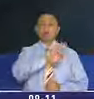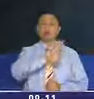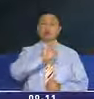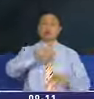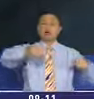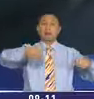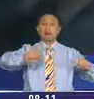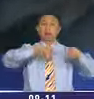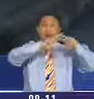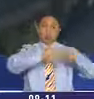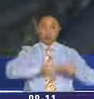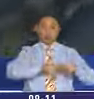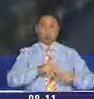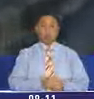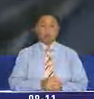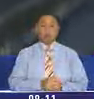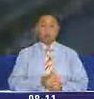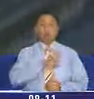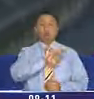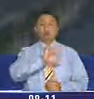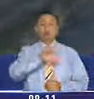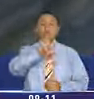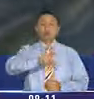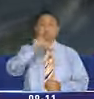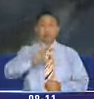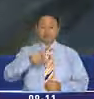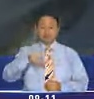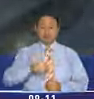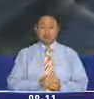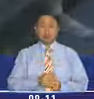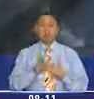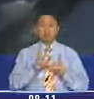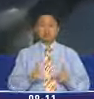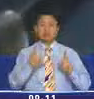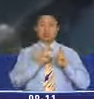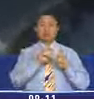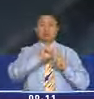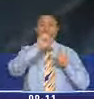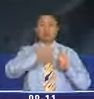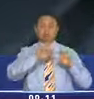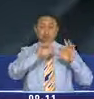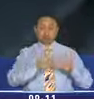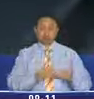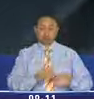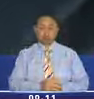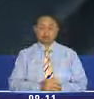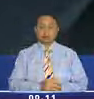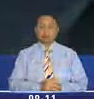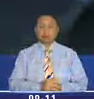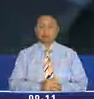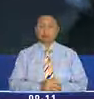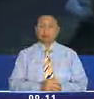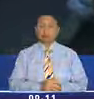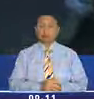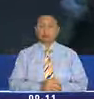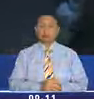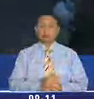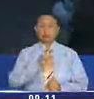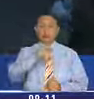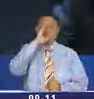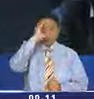motocicletas revisadas, 45 personas que se han ingresado los datos en nuestro CIMNE, que es el Sistema Integral de la